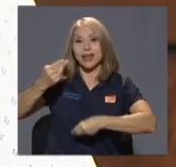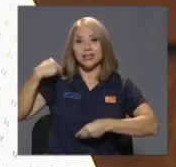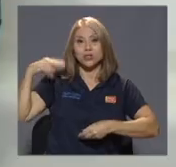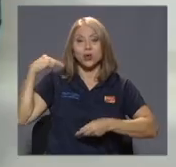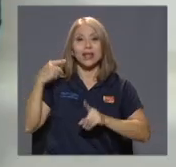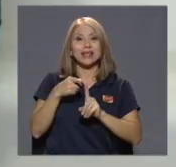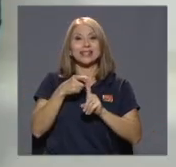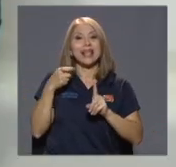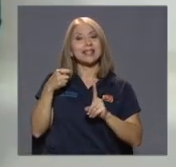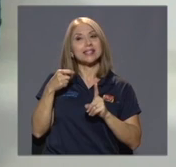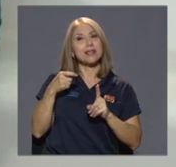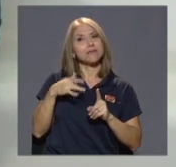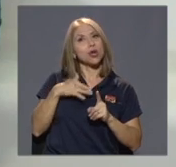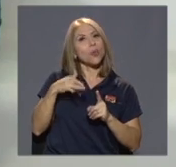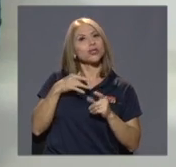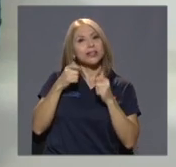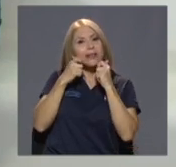Instagram.